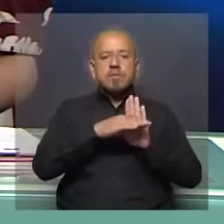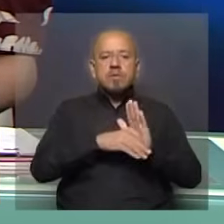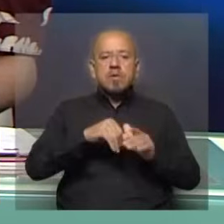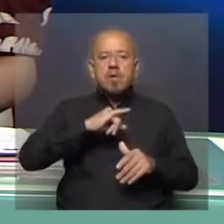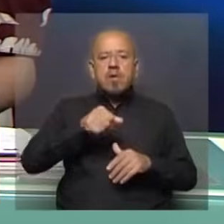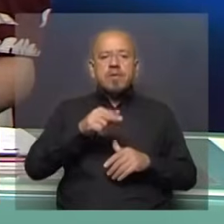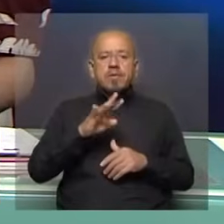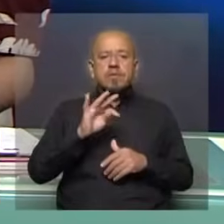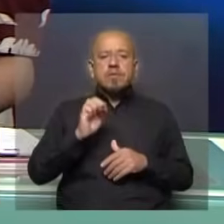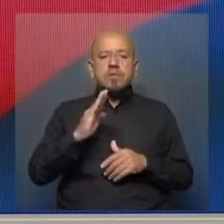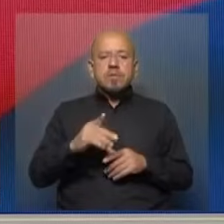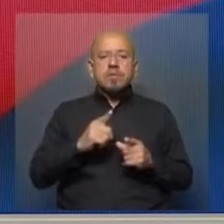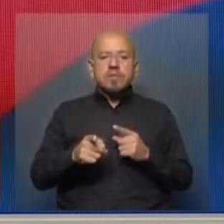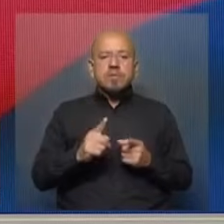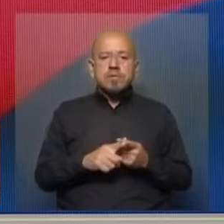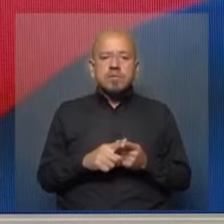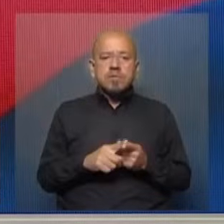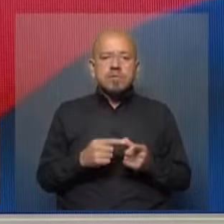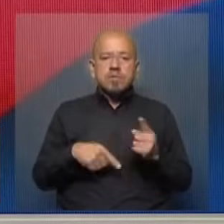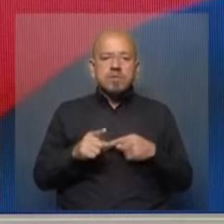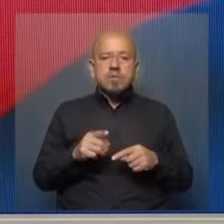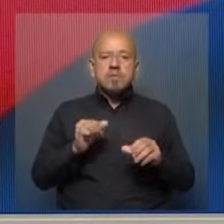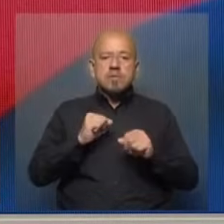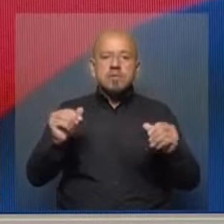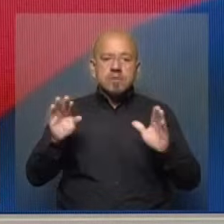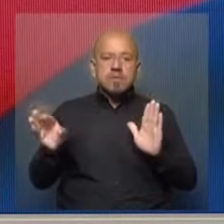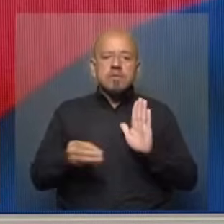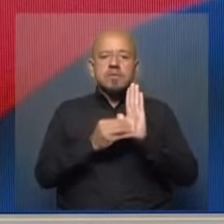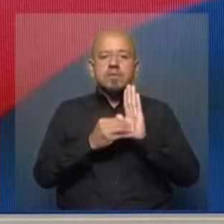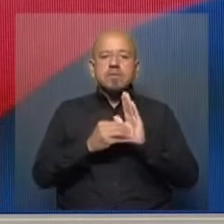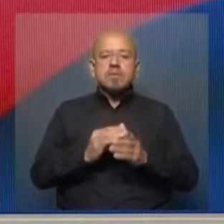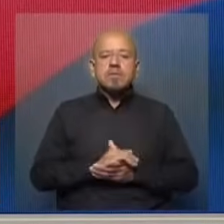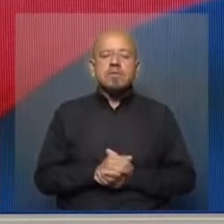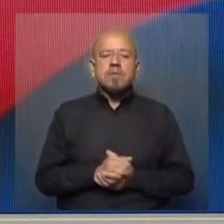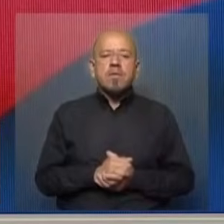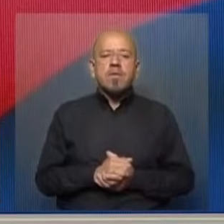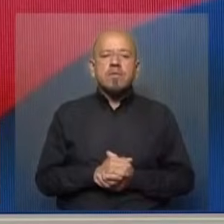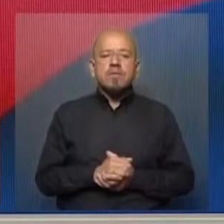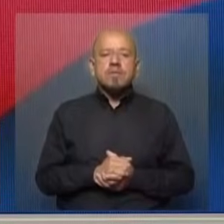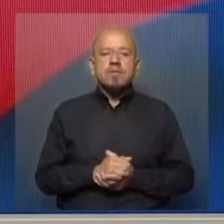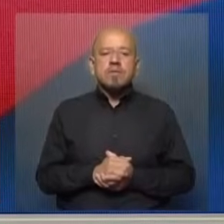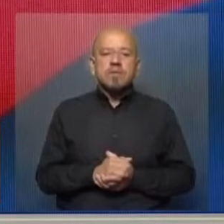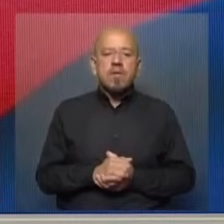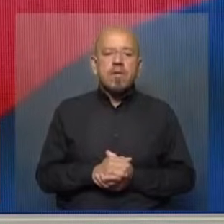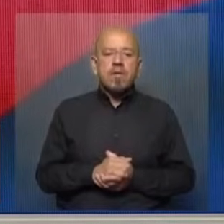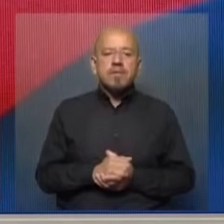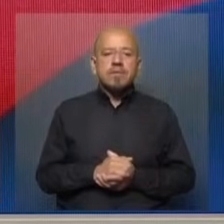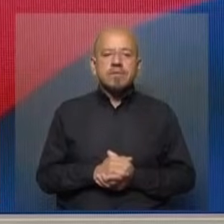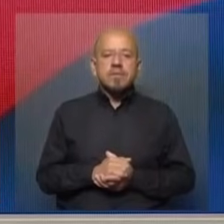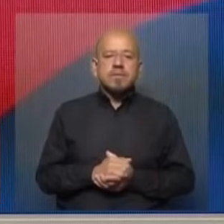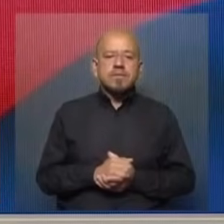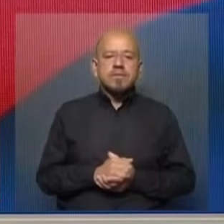o...? No lo encontré, pero lo podemos sugerir. Lo llevamos adelante cuando ganemos las